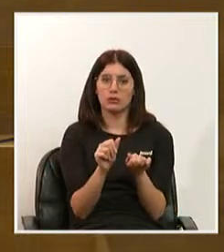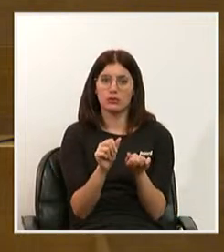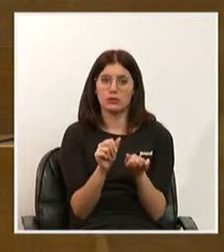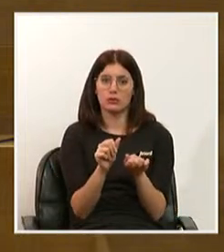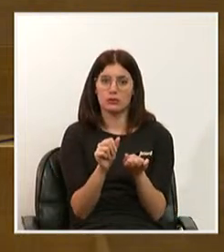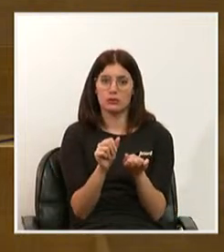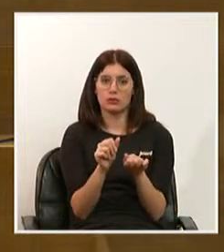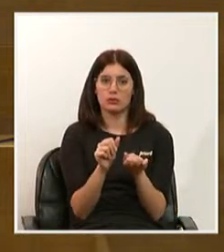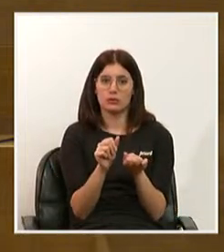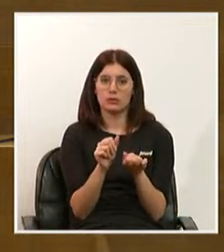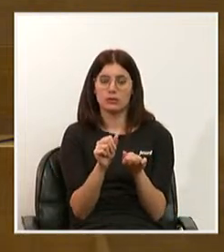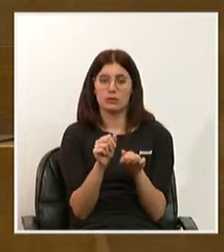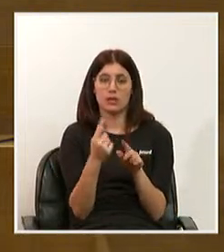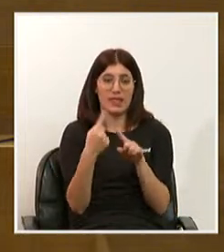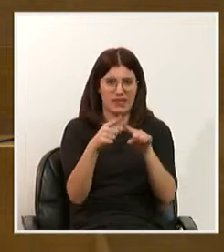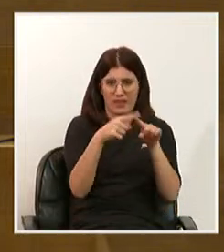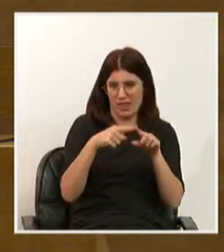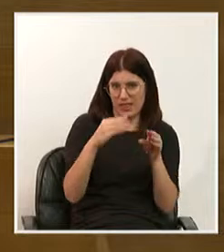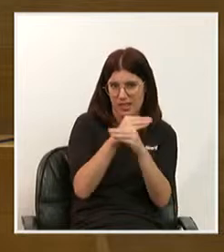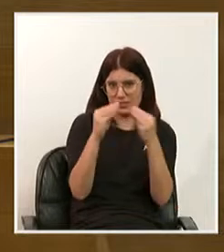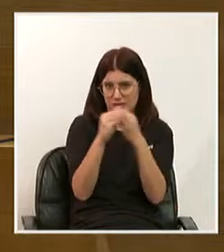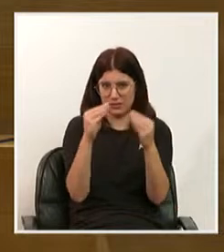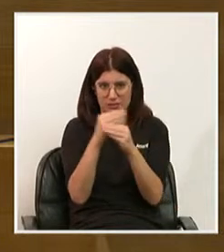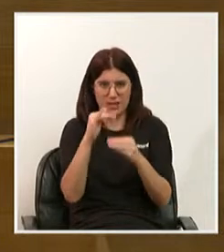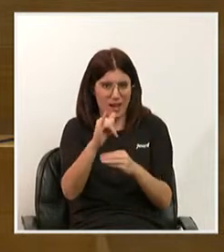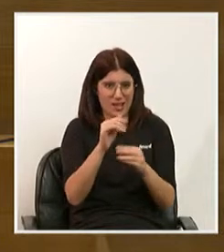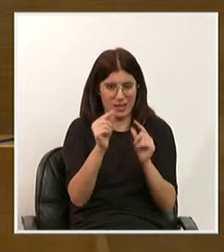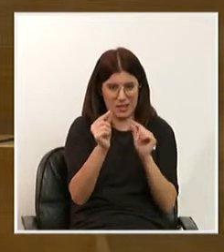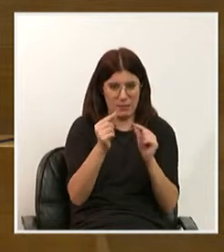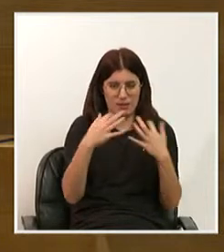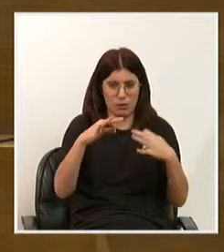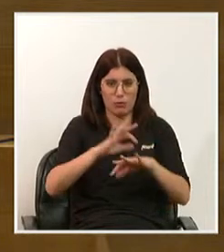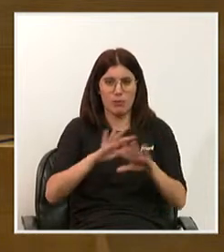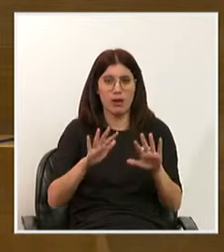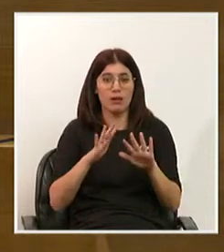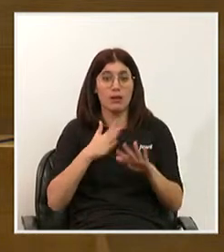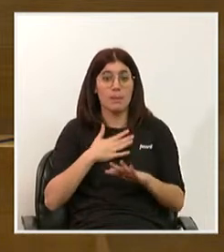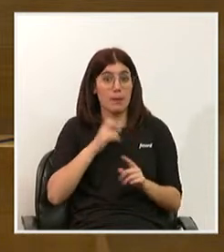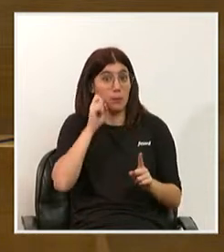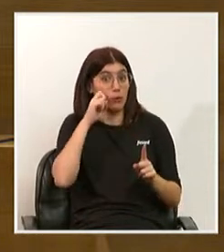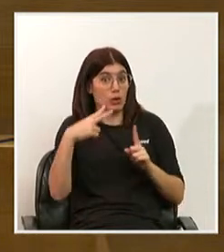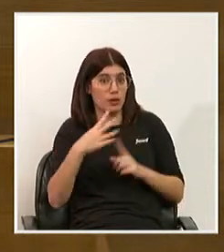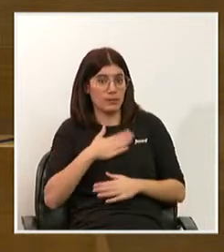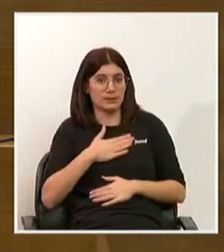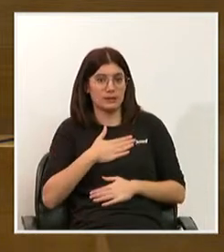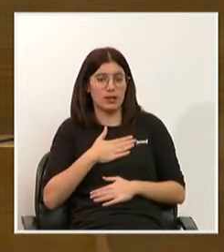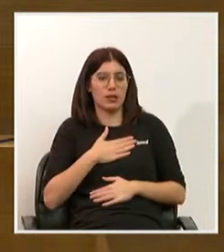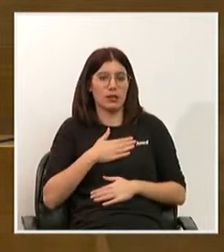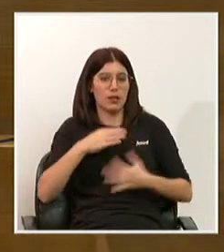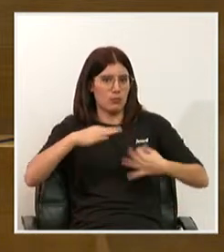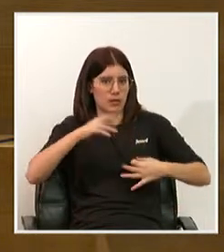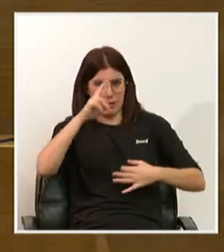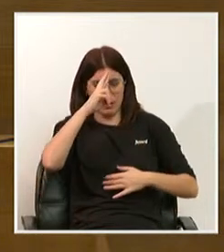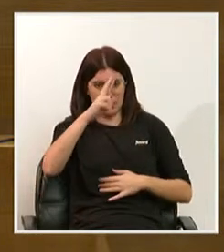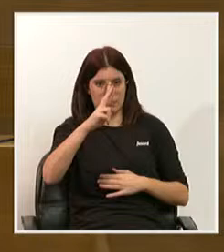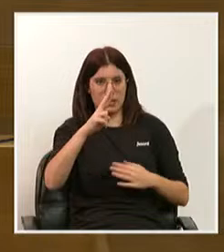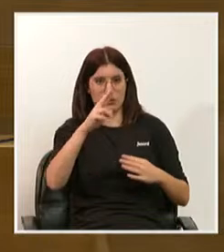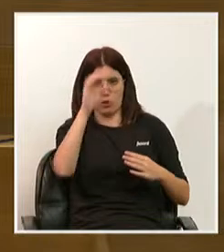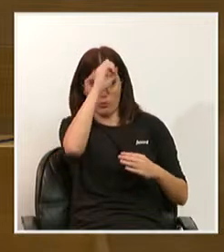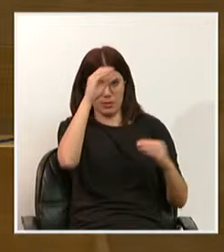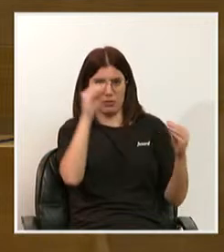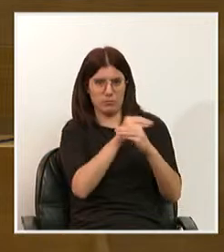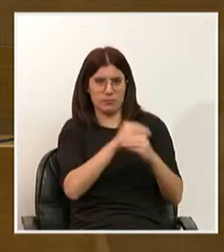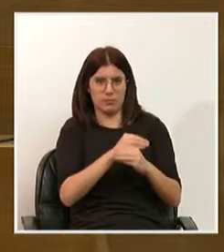mod diferenci en de es normal desde el pun de vista tamb desde la respect es